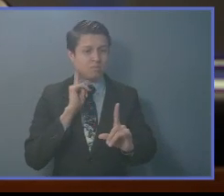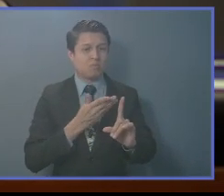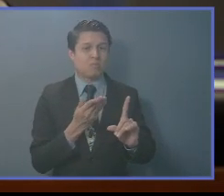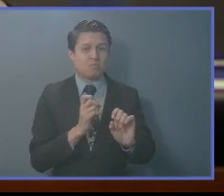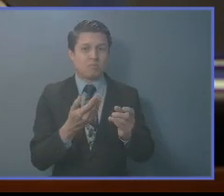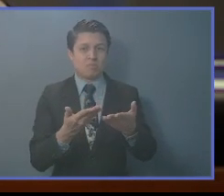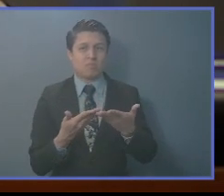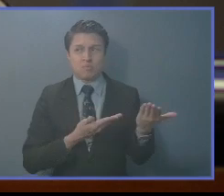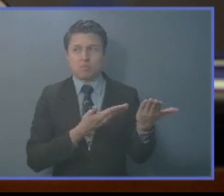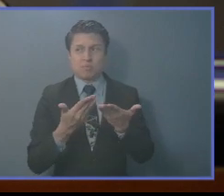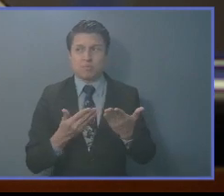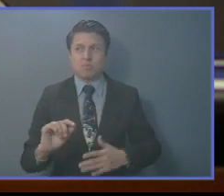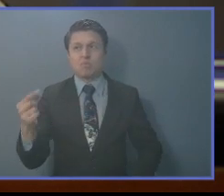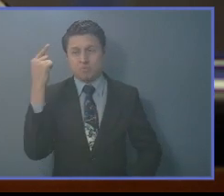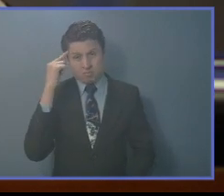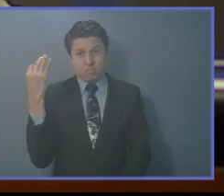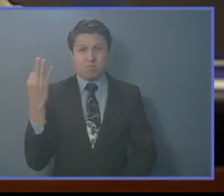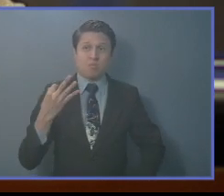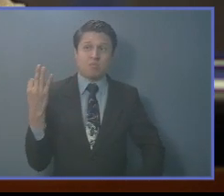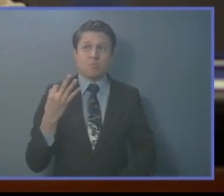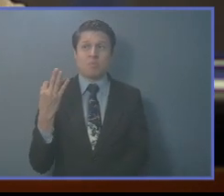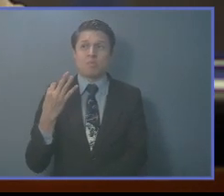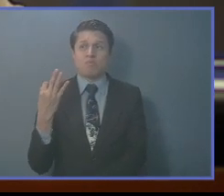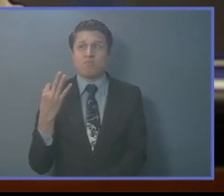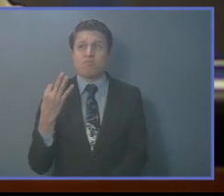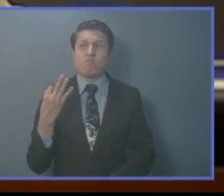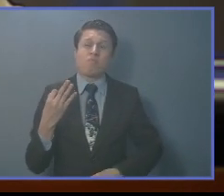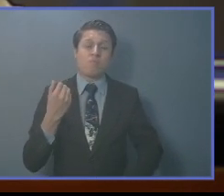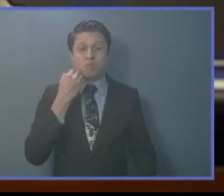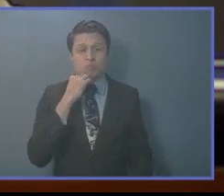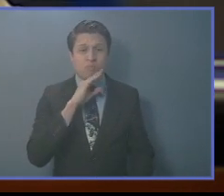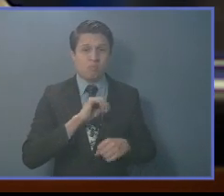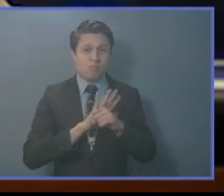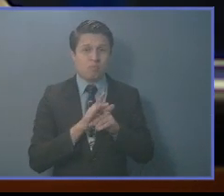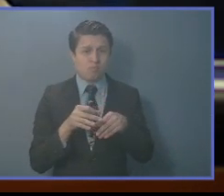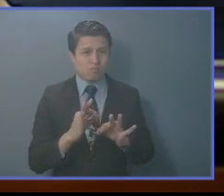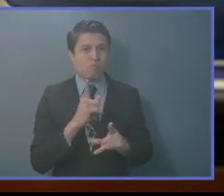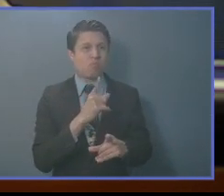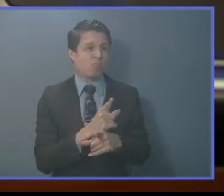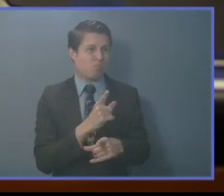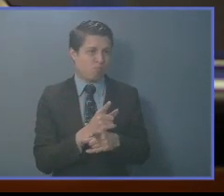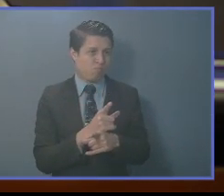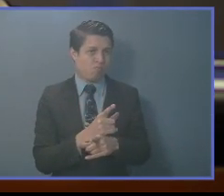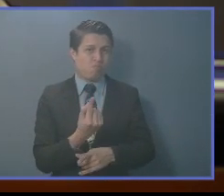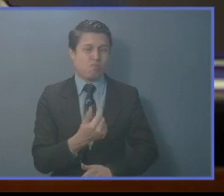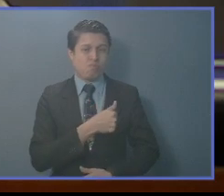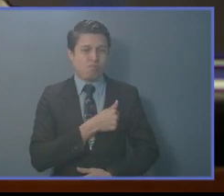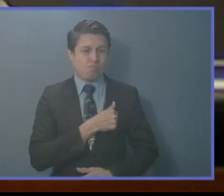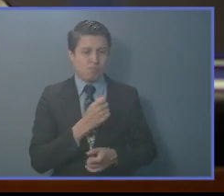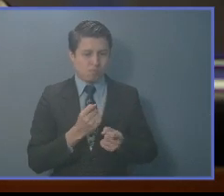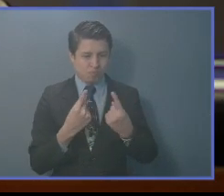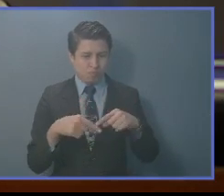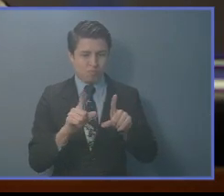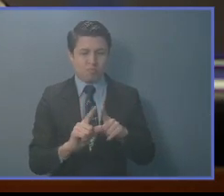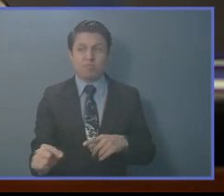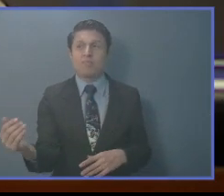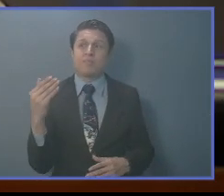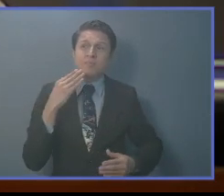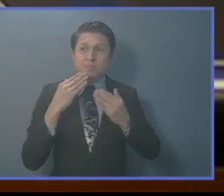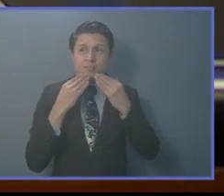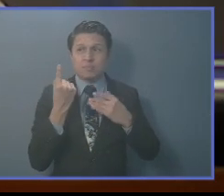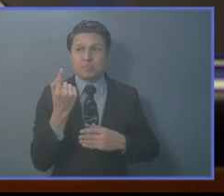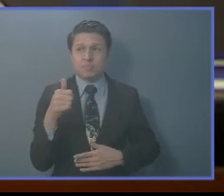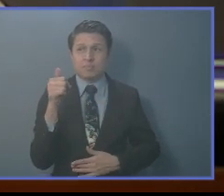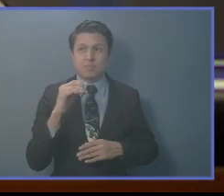presten servicios que se consideren necesarios en la pandemia en forma adecuada, responsable y sostenida. Los referidos jefes de las